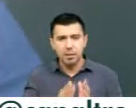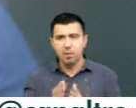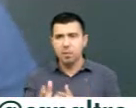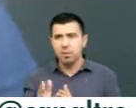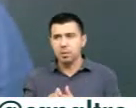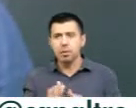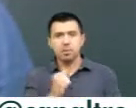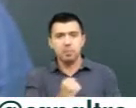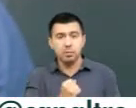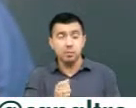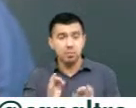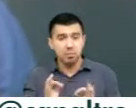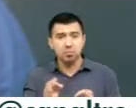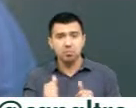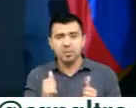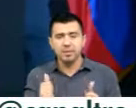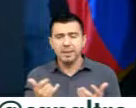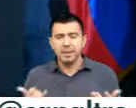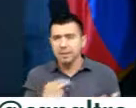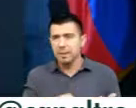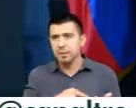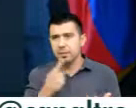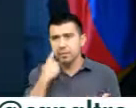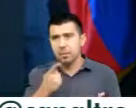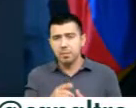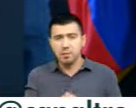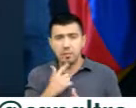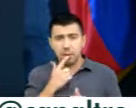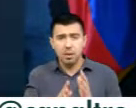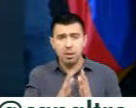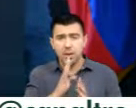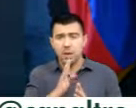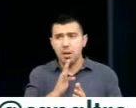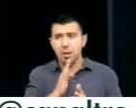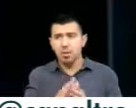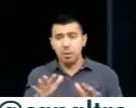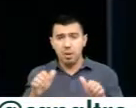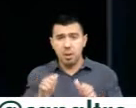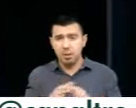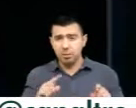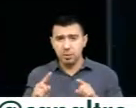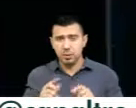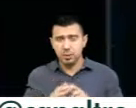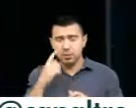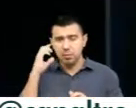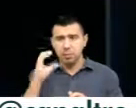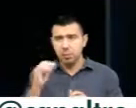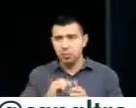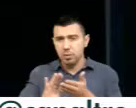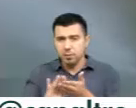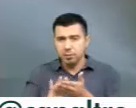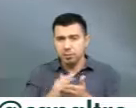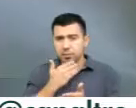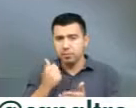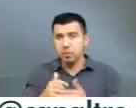forma equitativa y eso es lo que estamos mirando ante esas declaraciones la administración departamental buscará mejorar la solución en pro